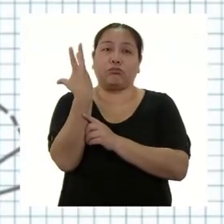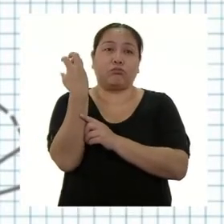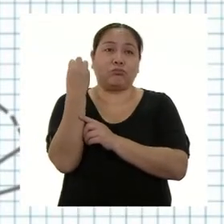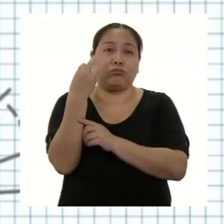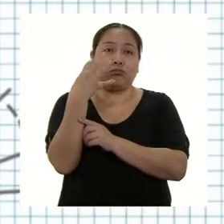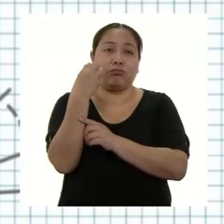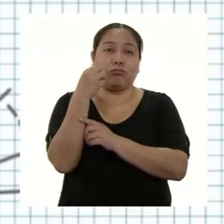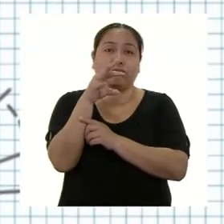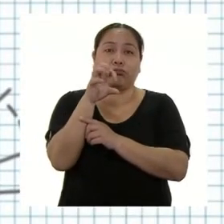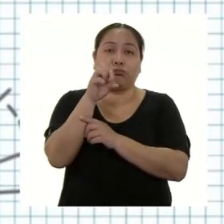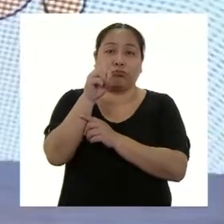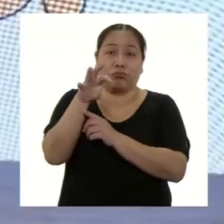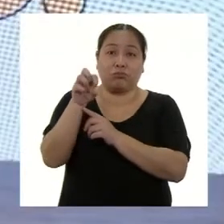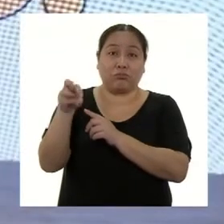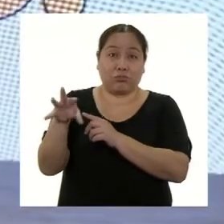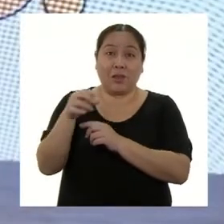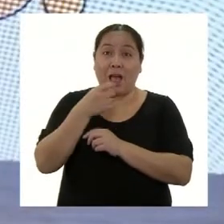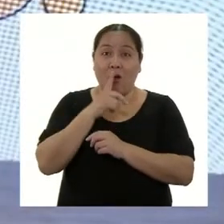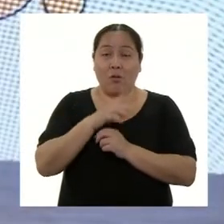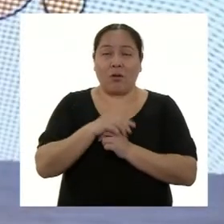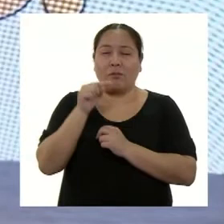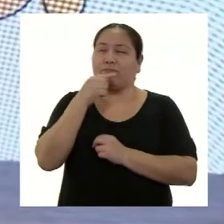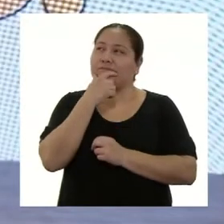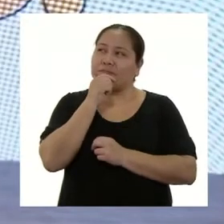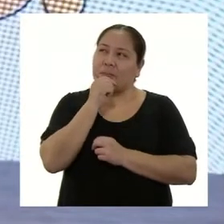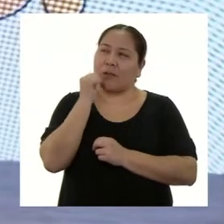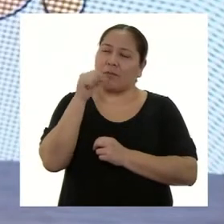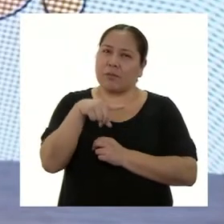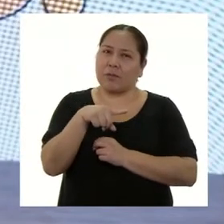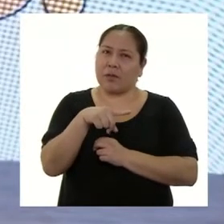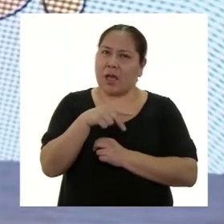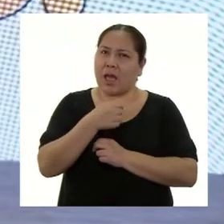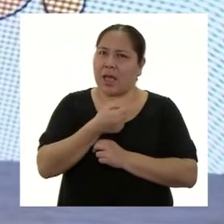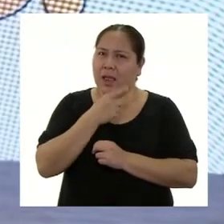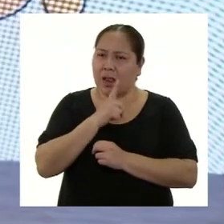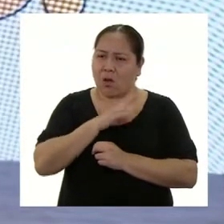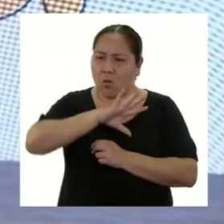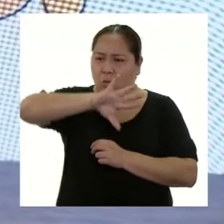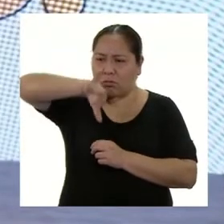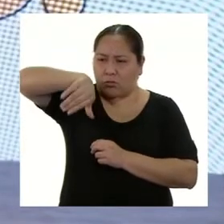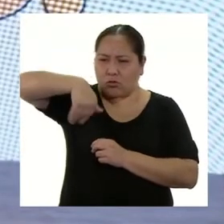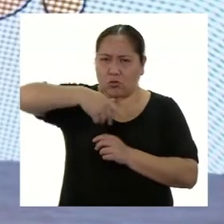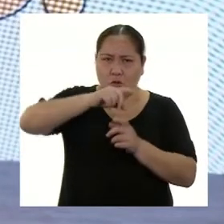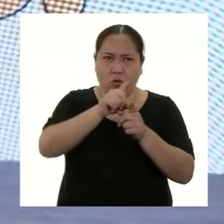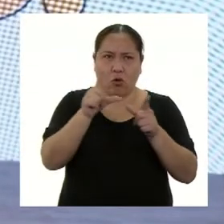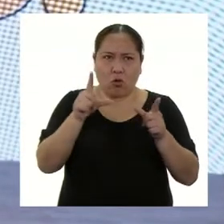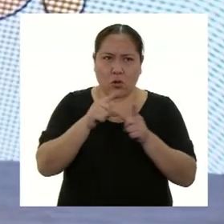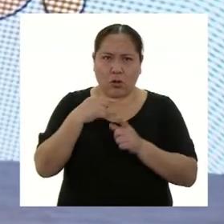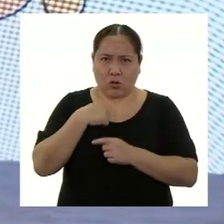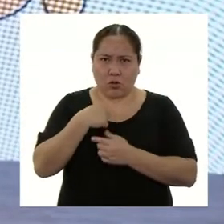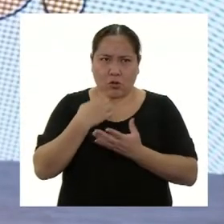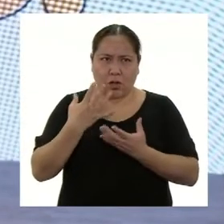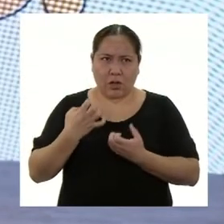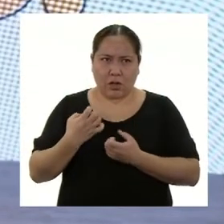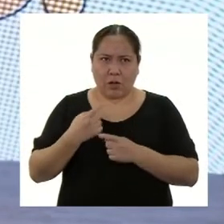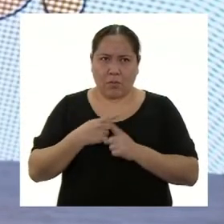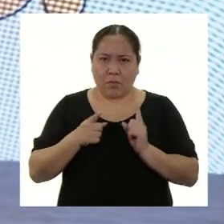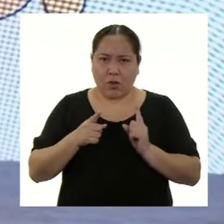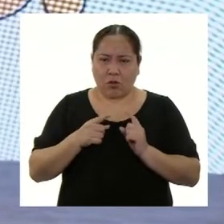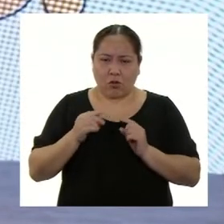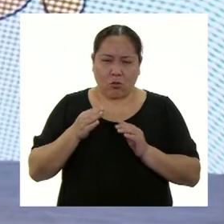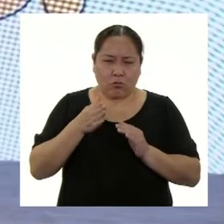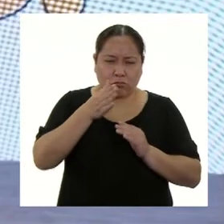Pero ahora que he observado bien, el aspersor hará que llegue agua a todos los espacios como quería, pero no a cada rincón de